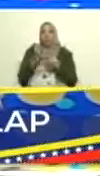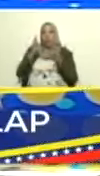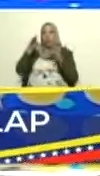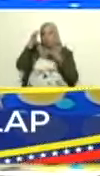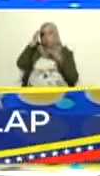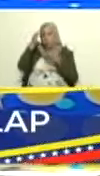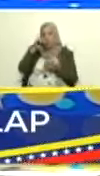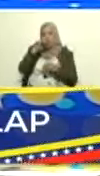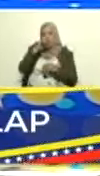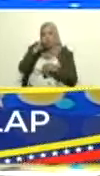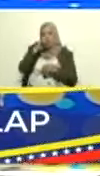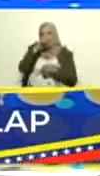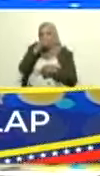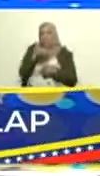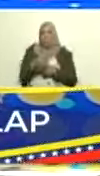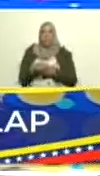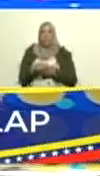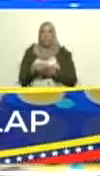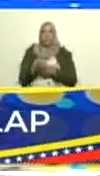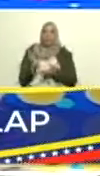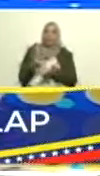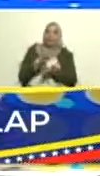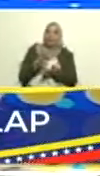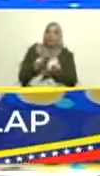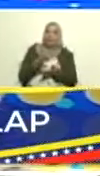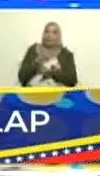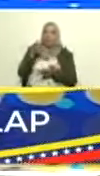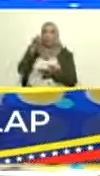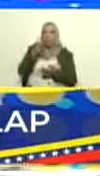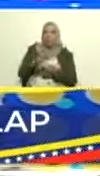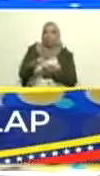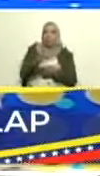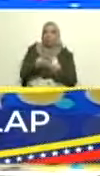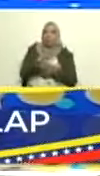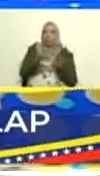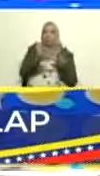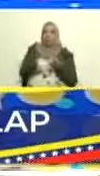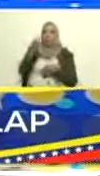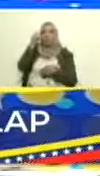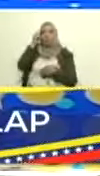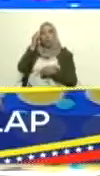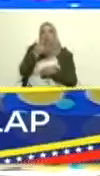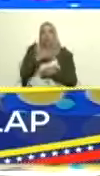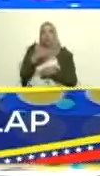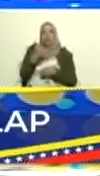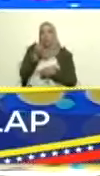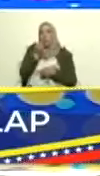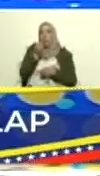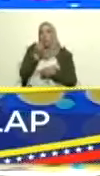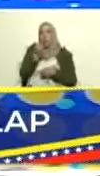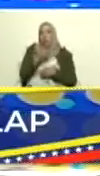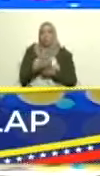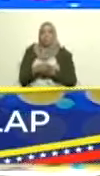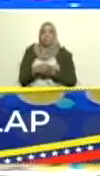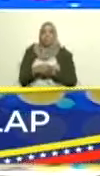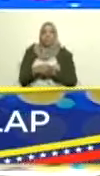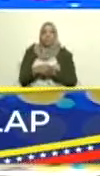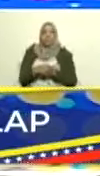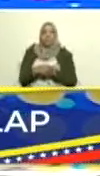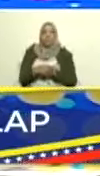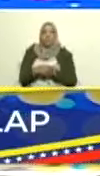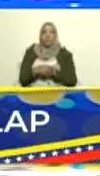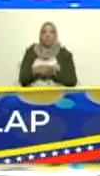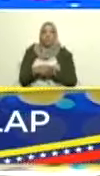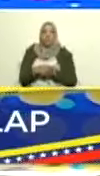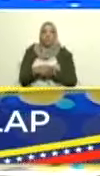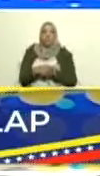agroindustriales del campo y la ciudad. En 60 días quiero garantizar para nuestro